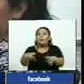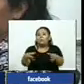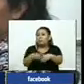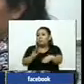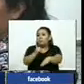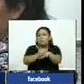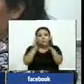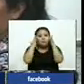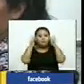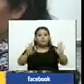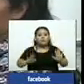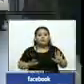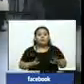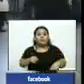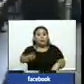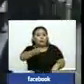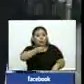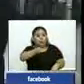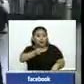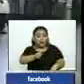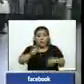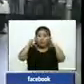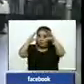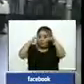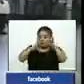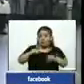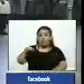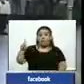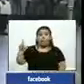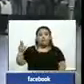comisión. Para Noticiero Hechos informó